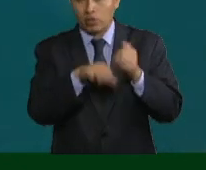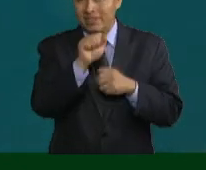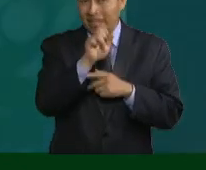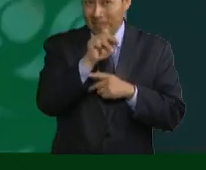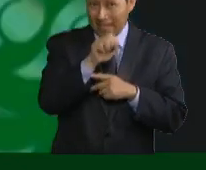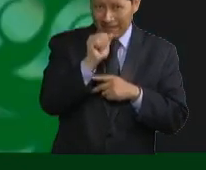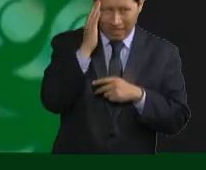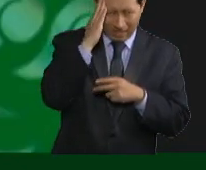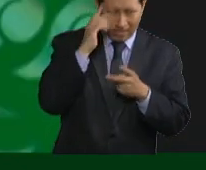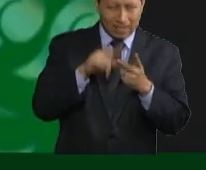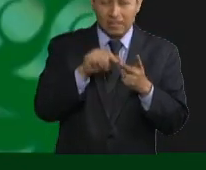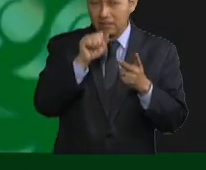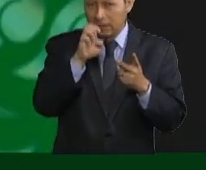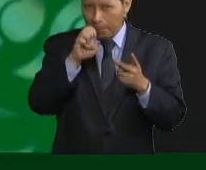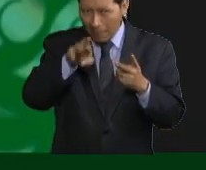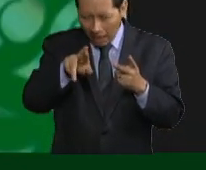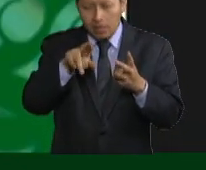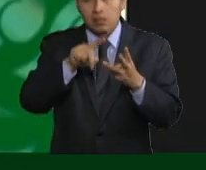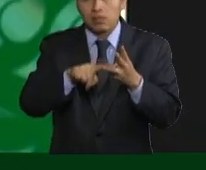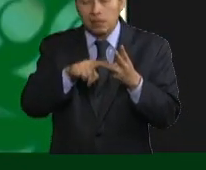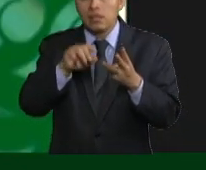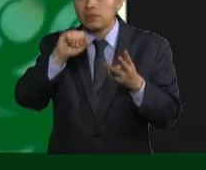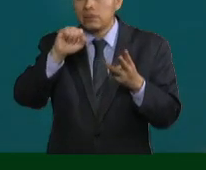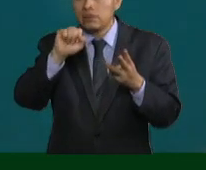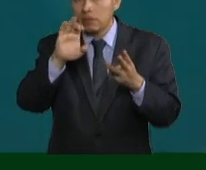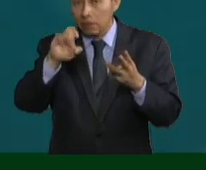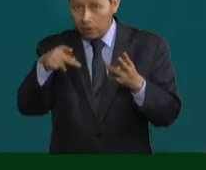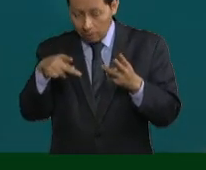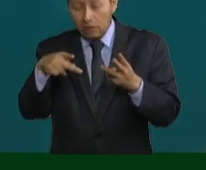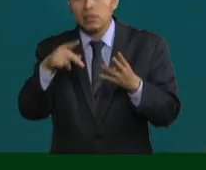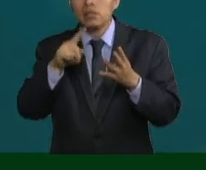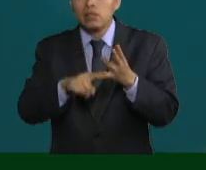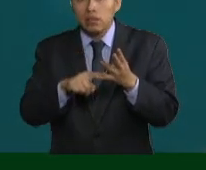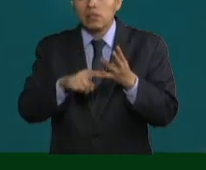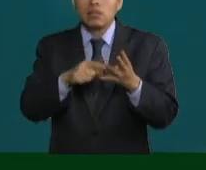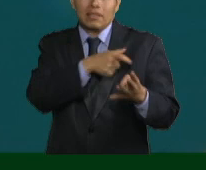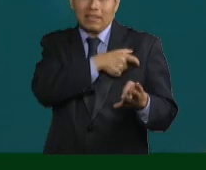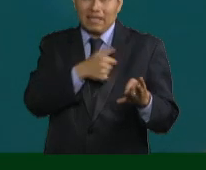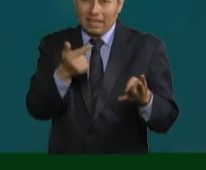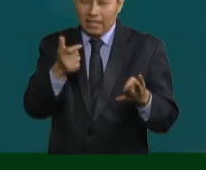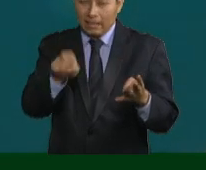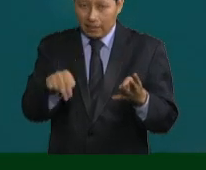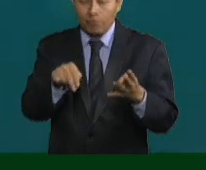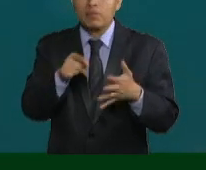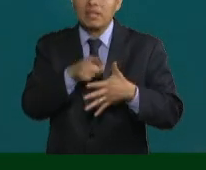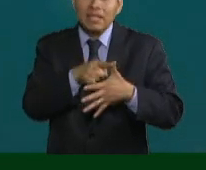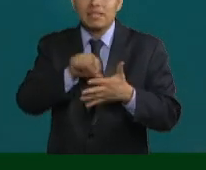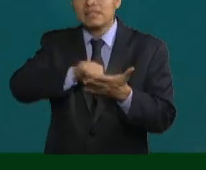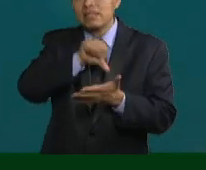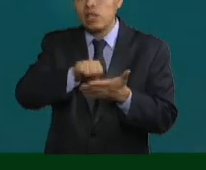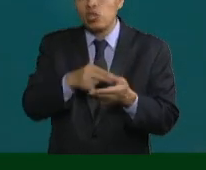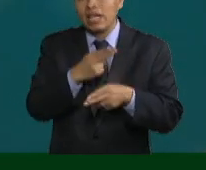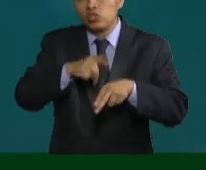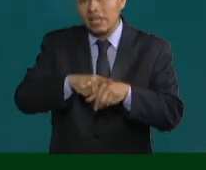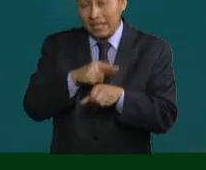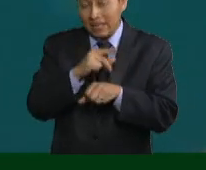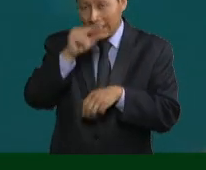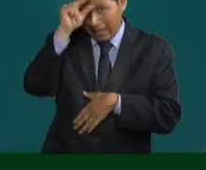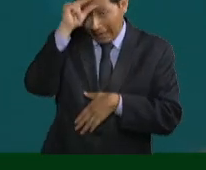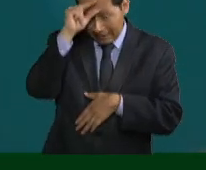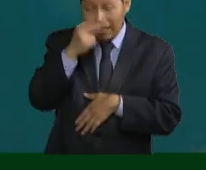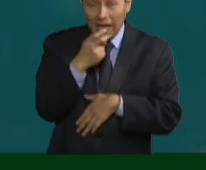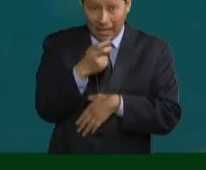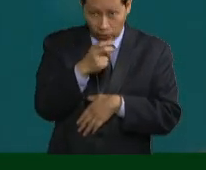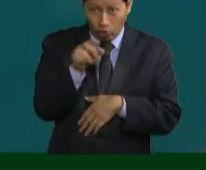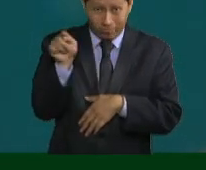la Secretaría de Marina, Hacienda, así como de la Guardia Nacional y el Centro Nacional de Inteligencia. Los documentos que deriven